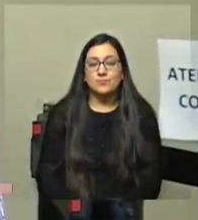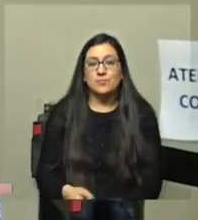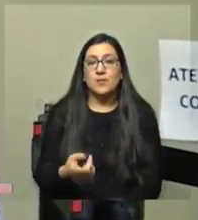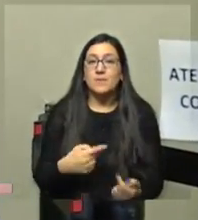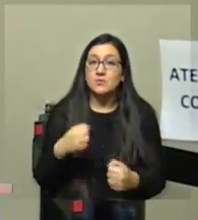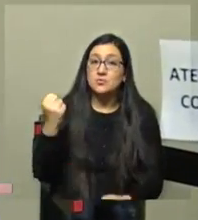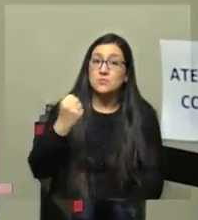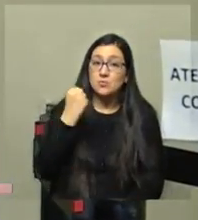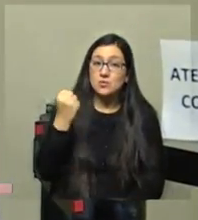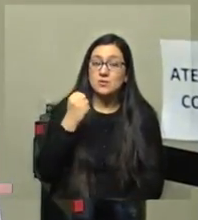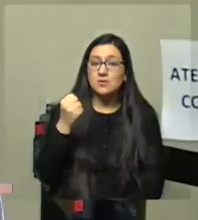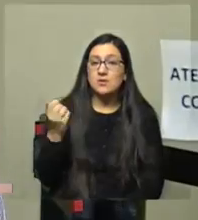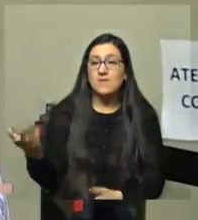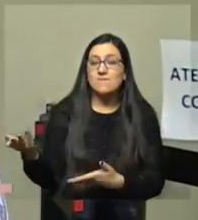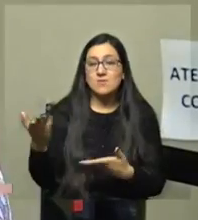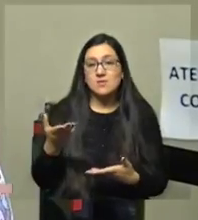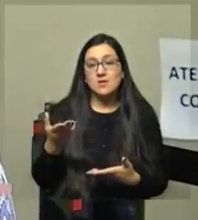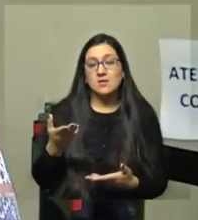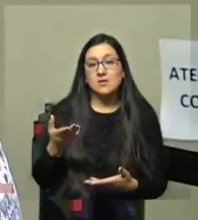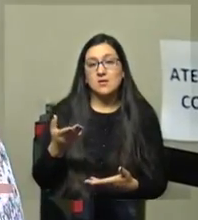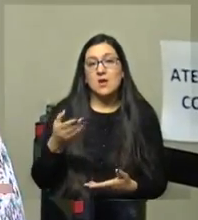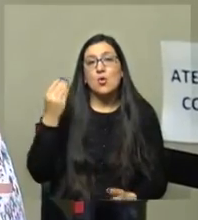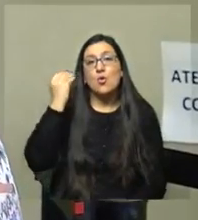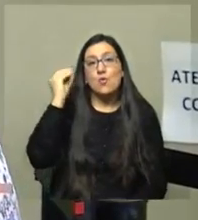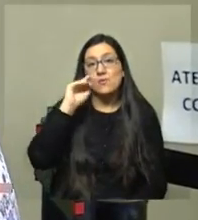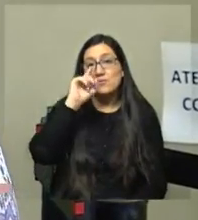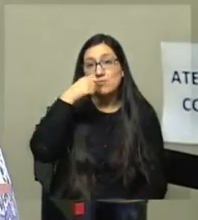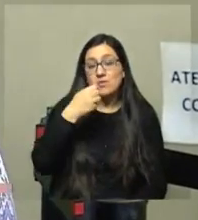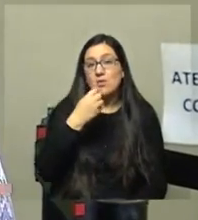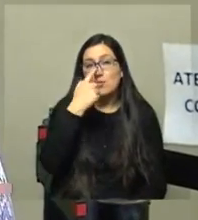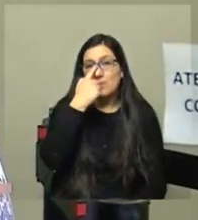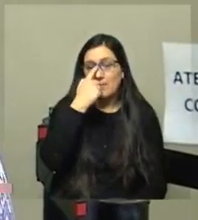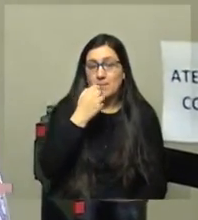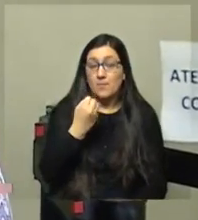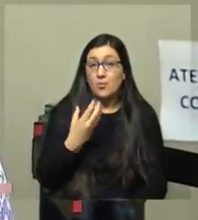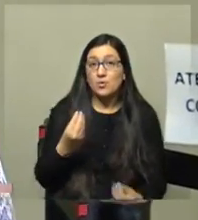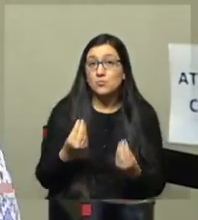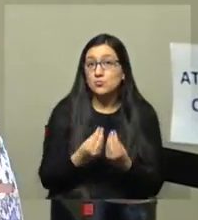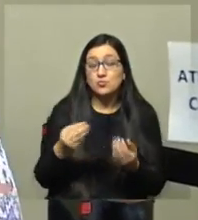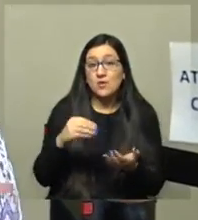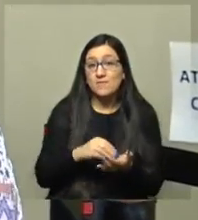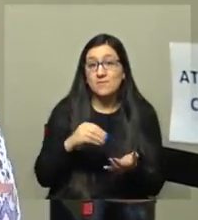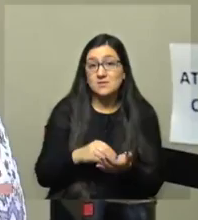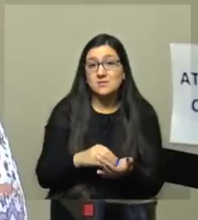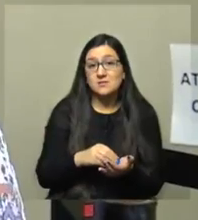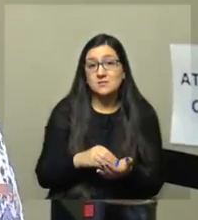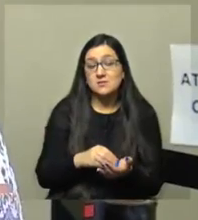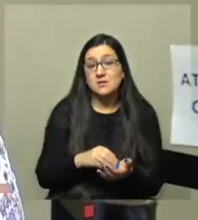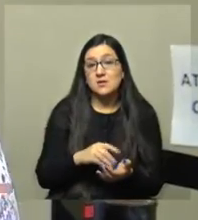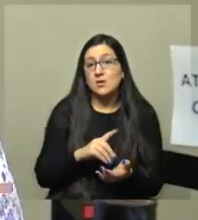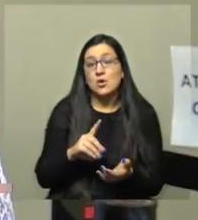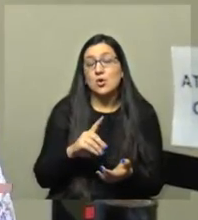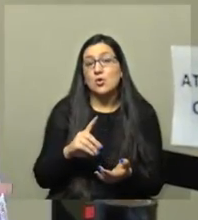es importante convocar, como te decía, a los jóvenes de Montevideo porque muchas veces no se